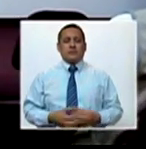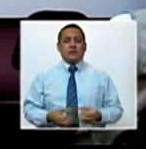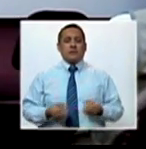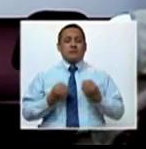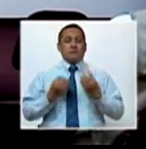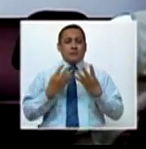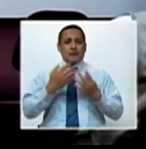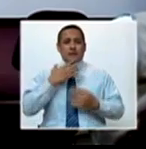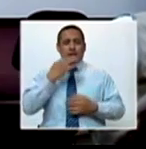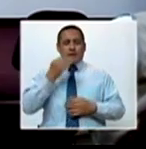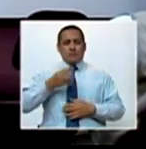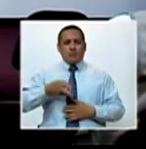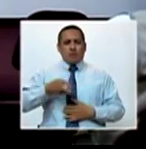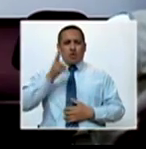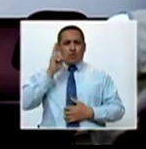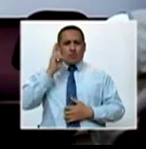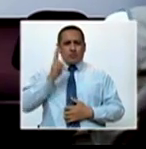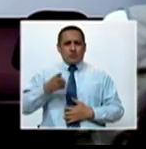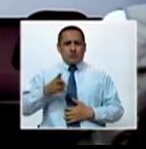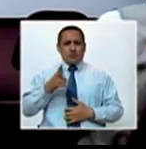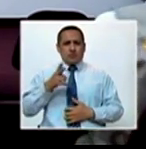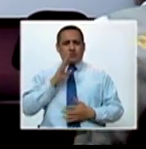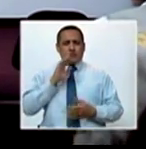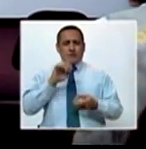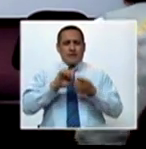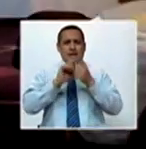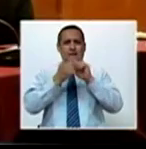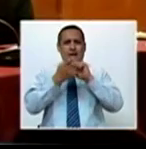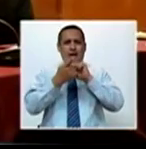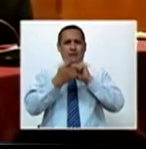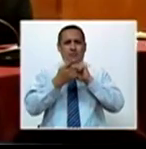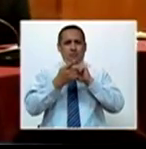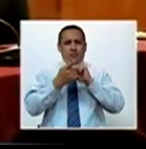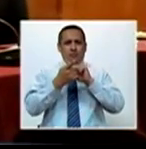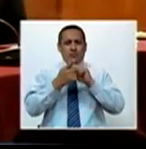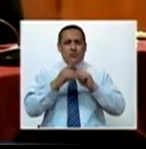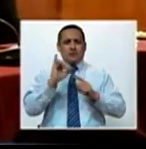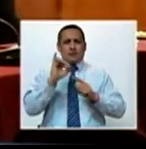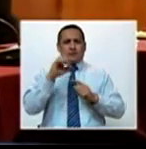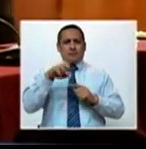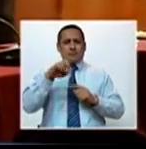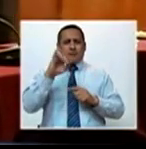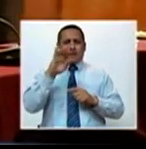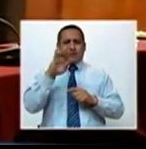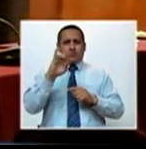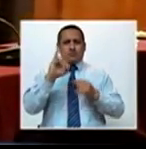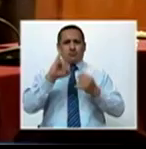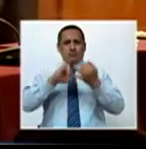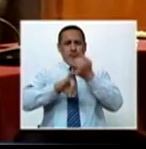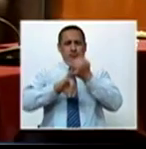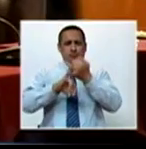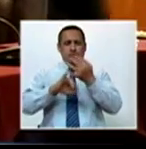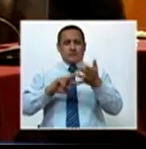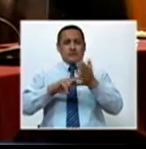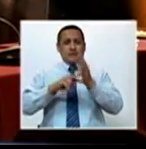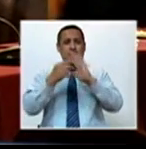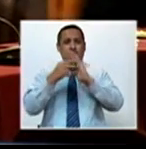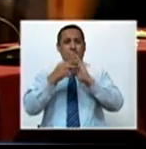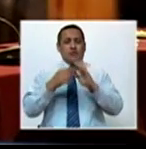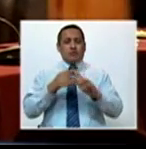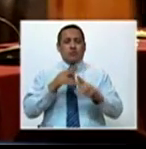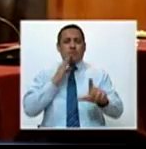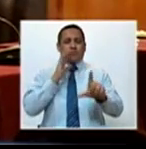Si bien es cierto, la prohibición de la reformatio impeius constituye una